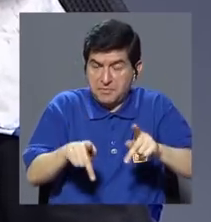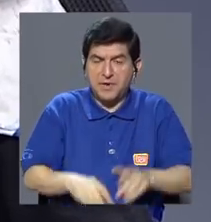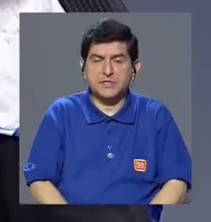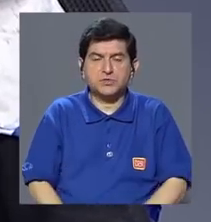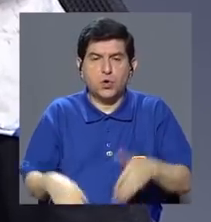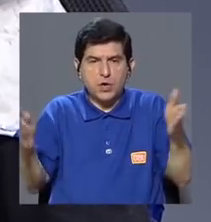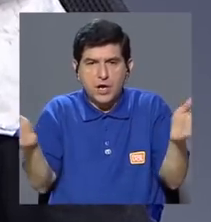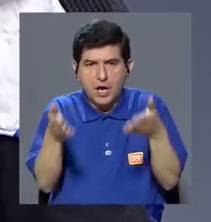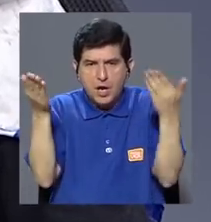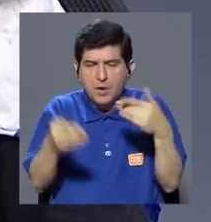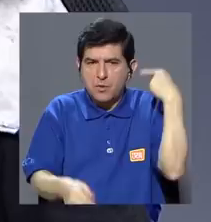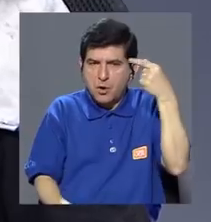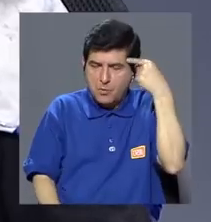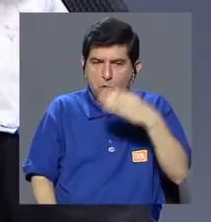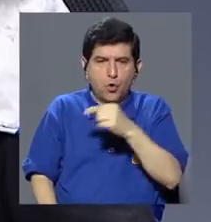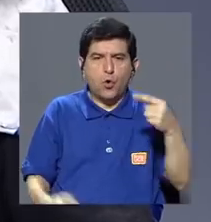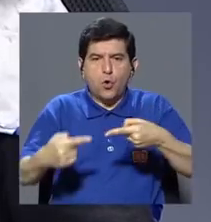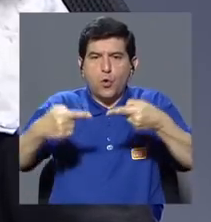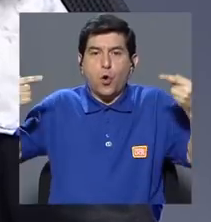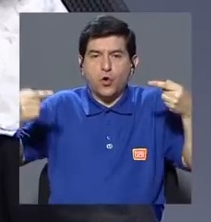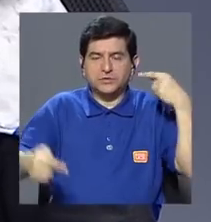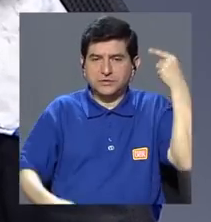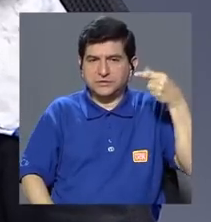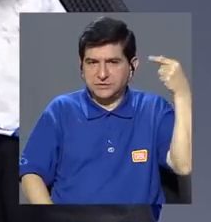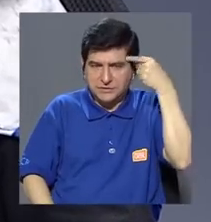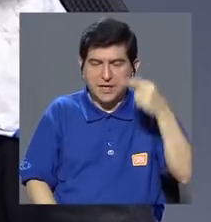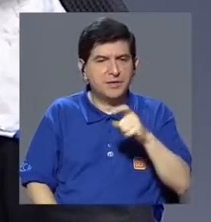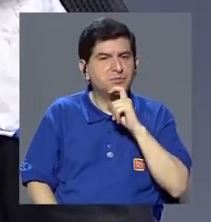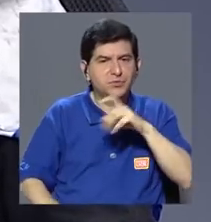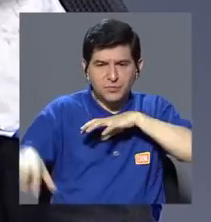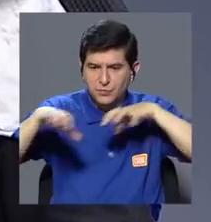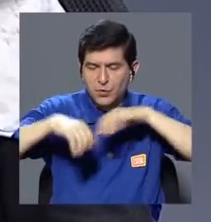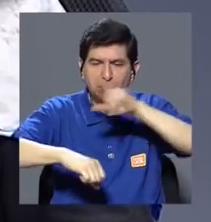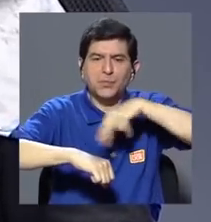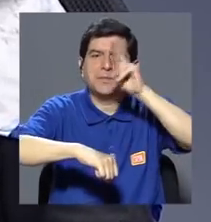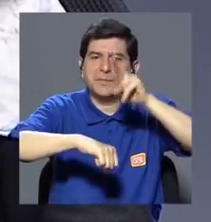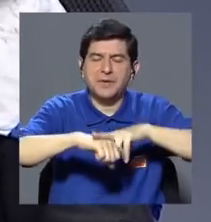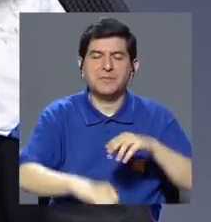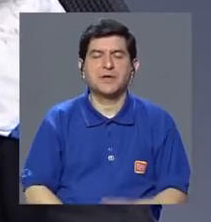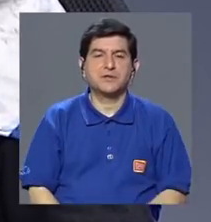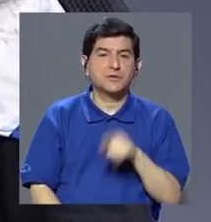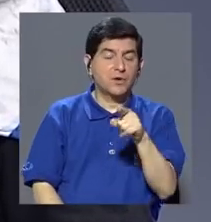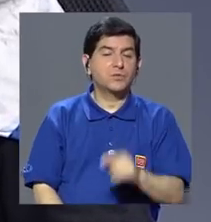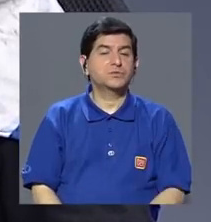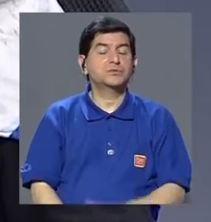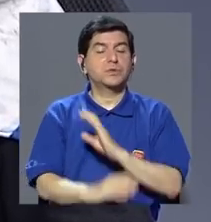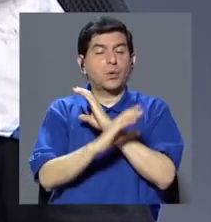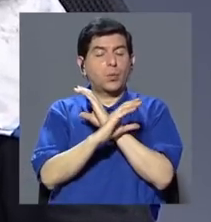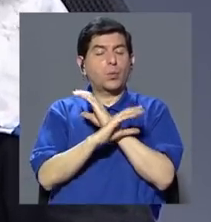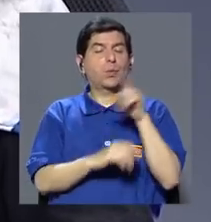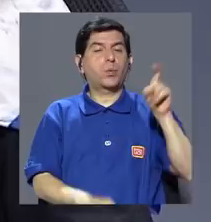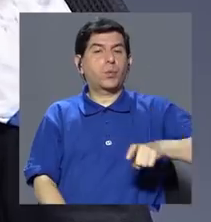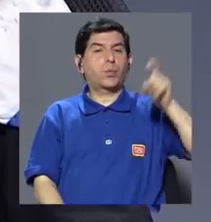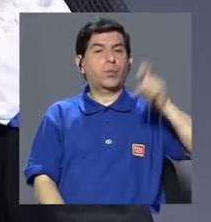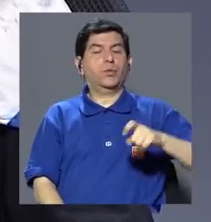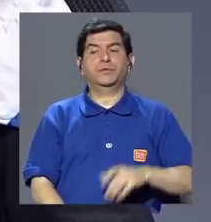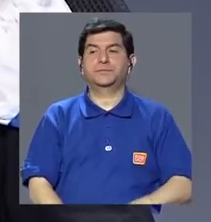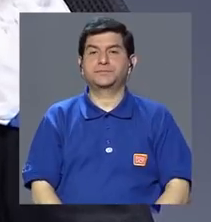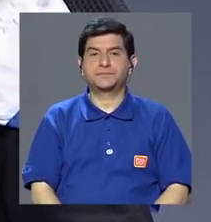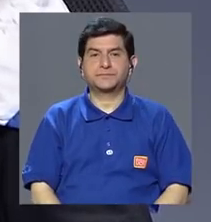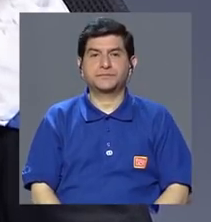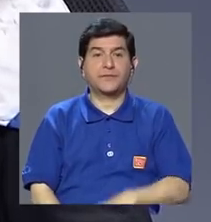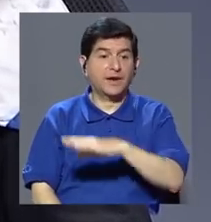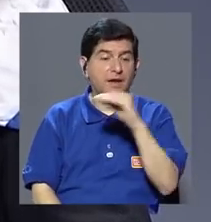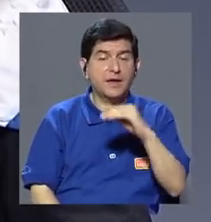gobierno o contra gobierno entonces es muy difícil movilizarse a nivel nacional tienes que tener mucha precaución y